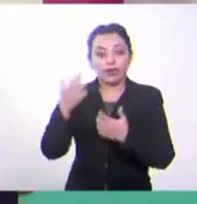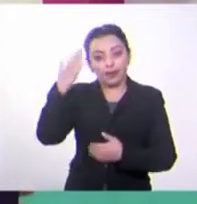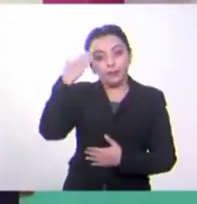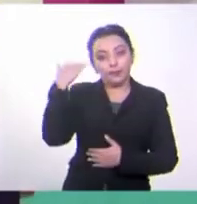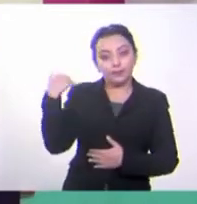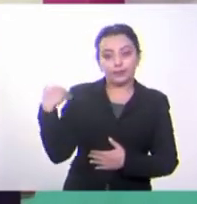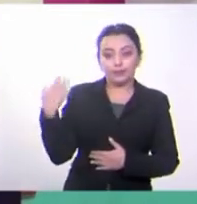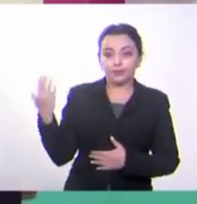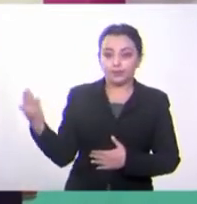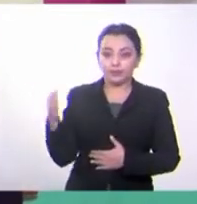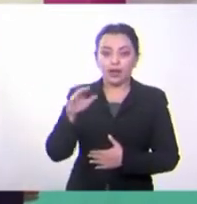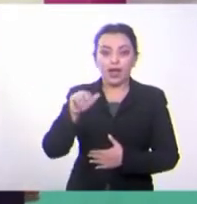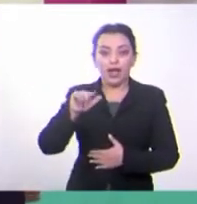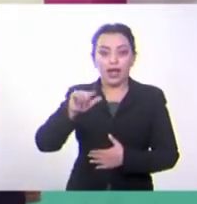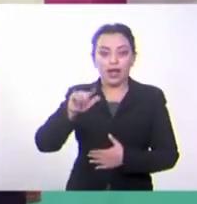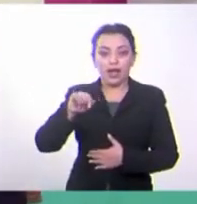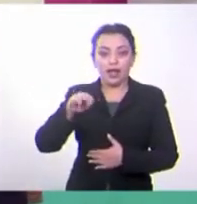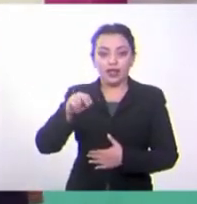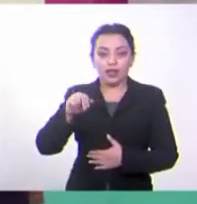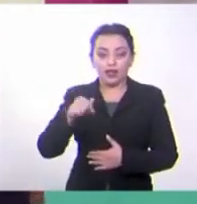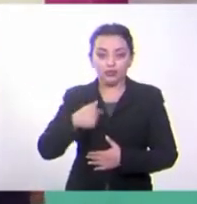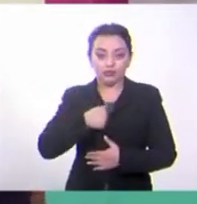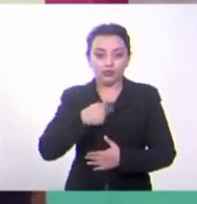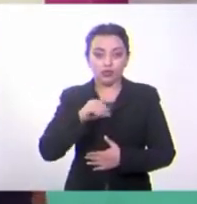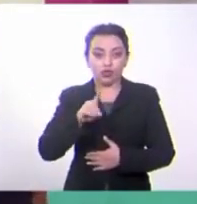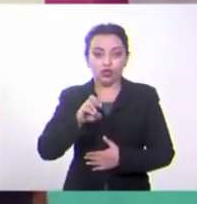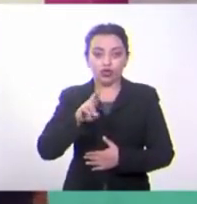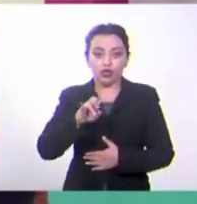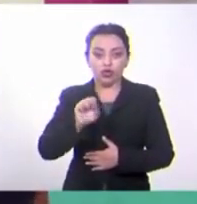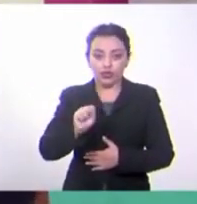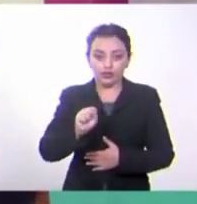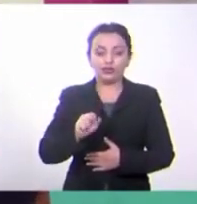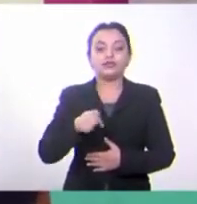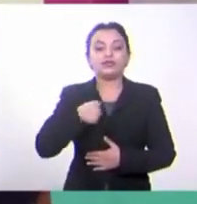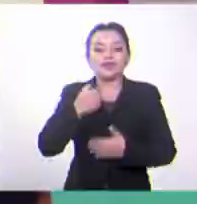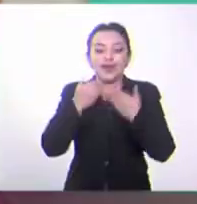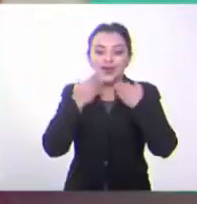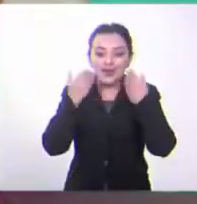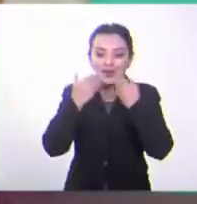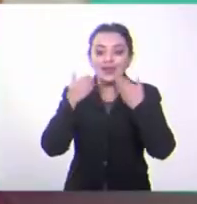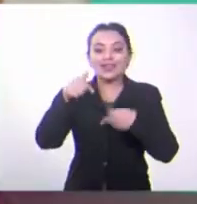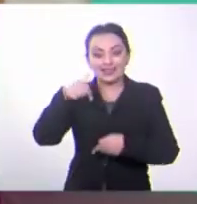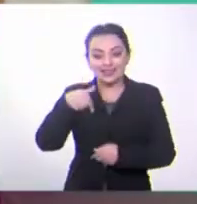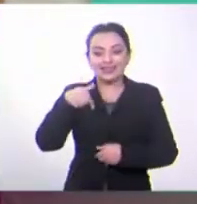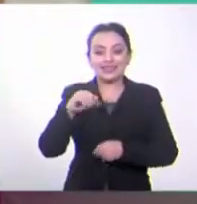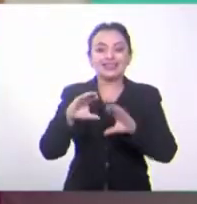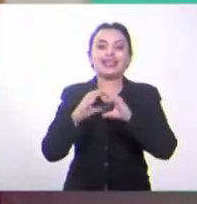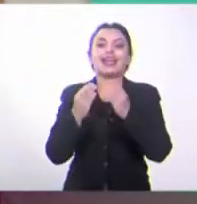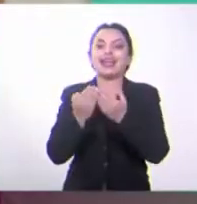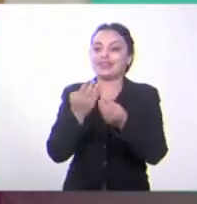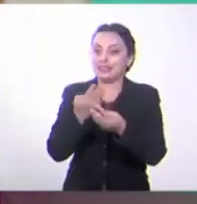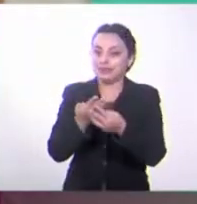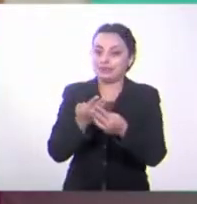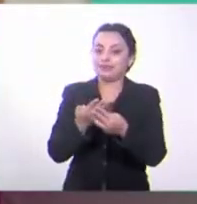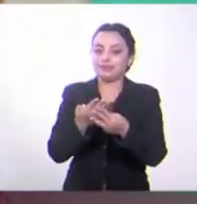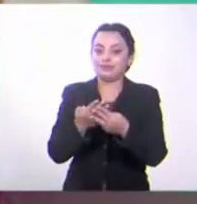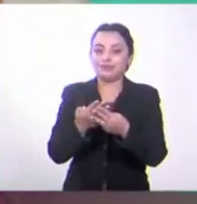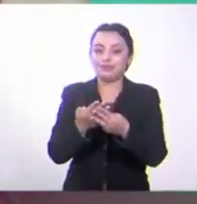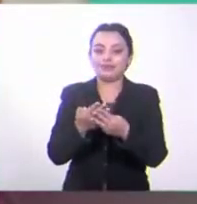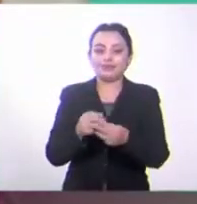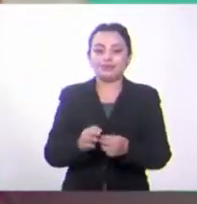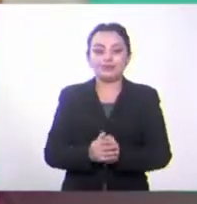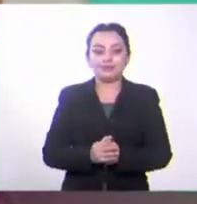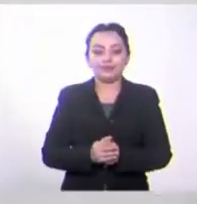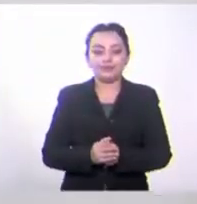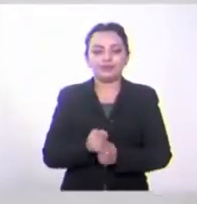Un placer estar contigo nuevamente, Alejandra. Yo también estoy muy contenta de estar acá nuevamente con una clase de matemática.